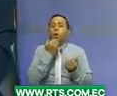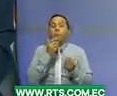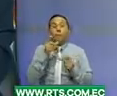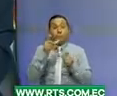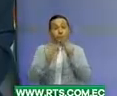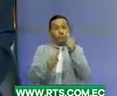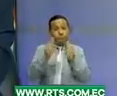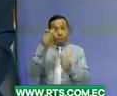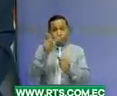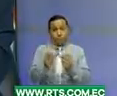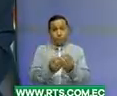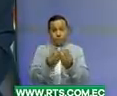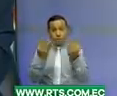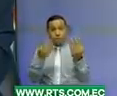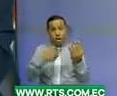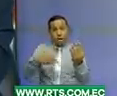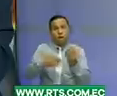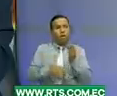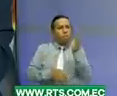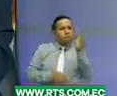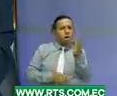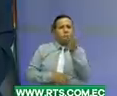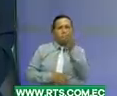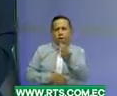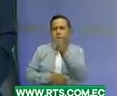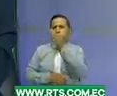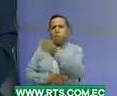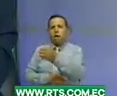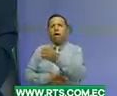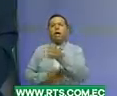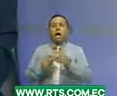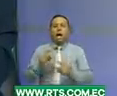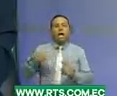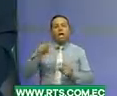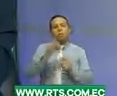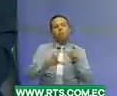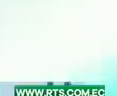son justamente para captar a este grupo de ciudadanos.